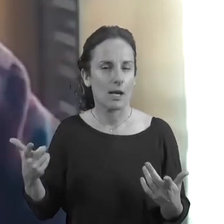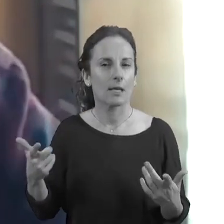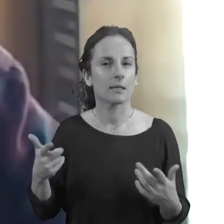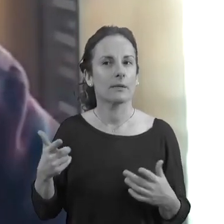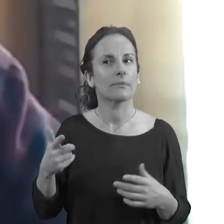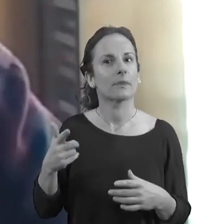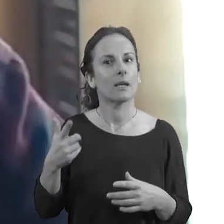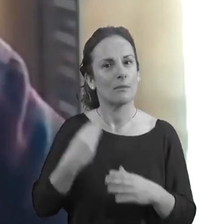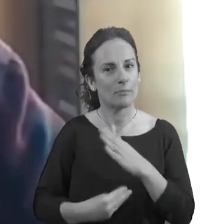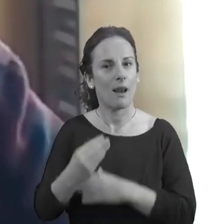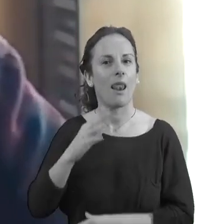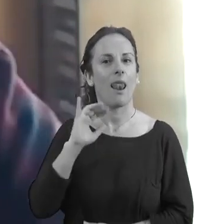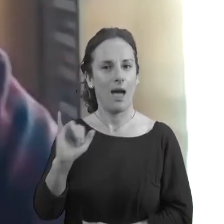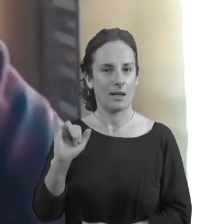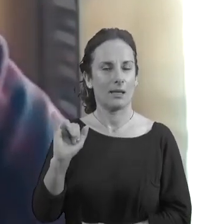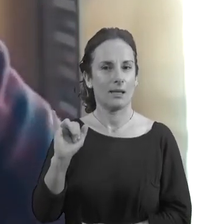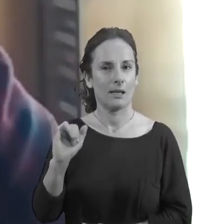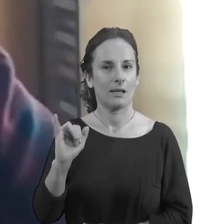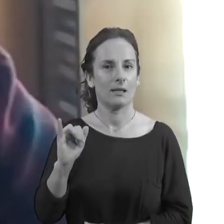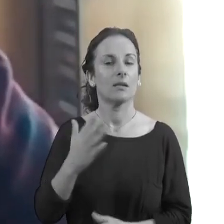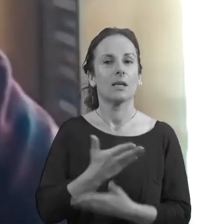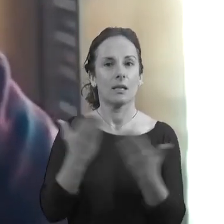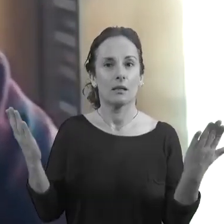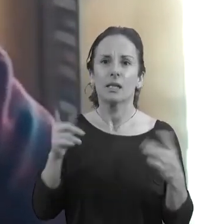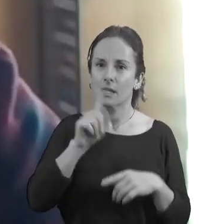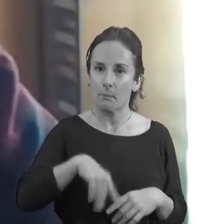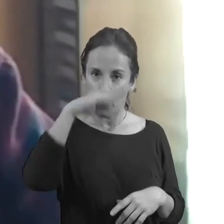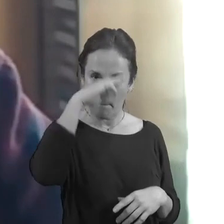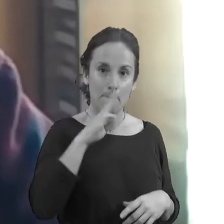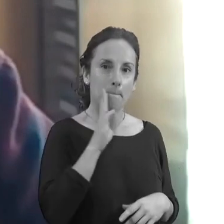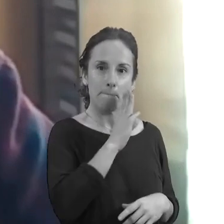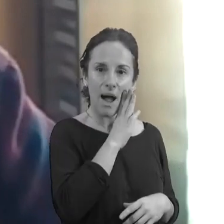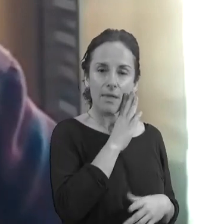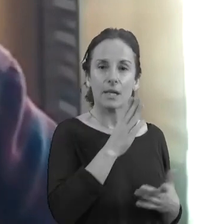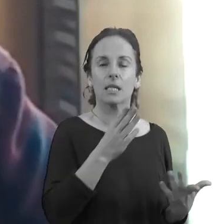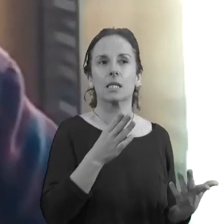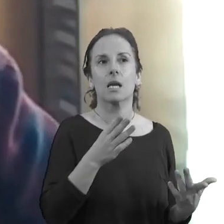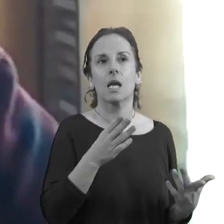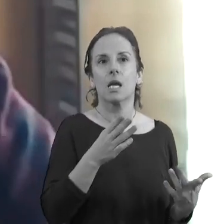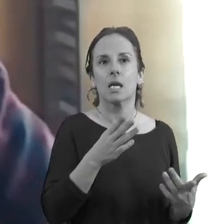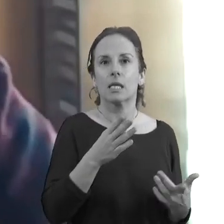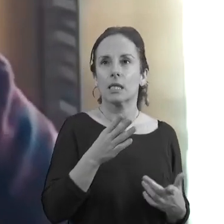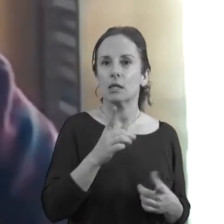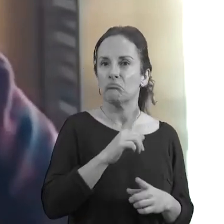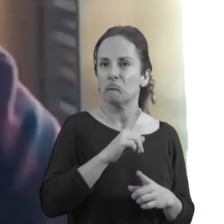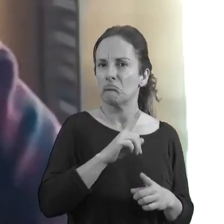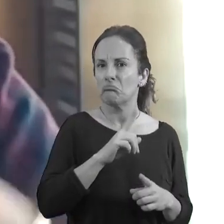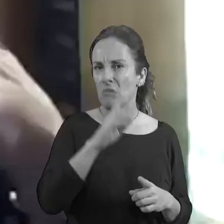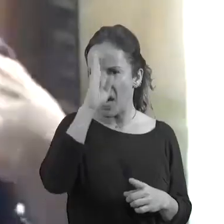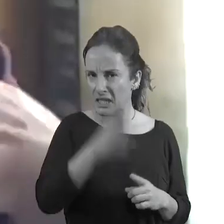que están criando, ¿no? Y también con padres y madres no heteronormativos. ¿Qué quiero decir esto? Que creo